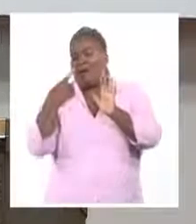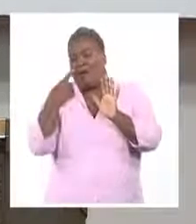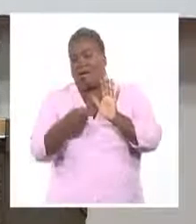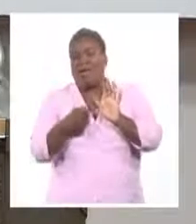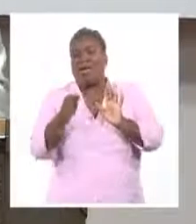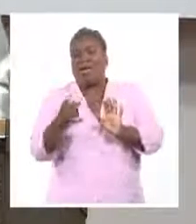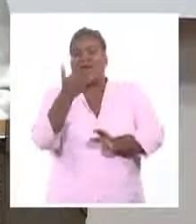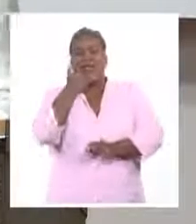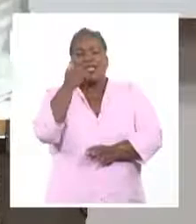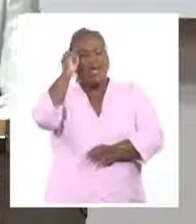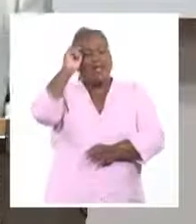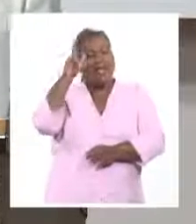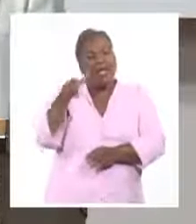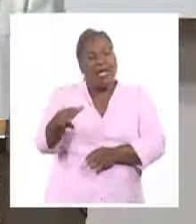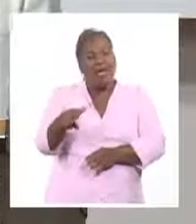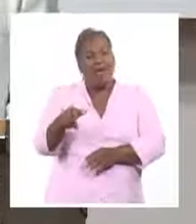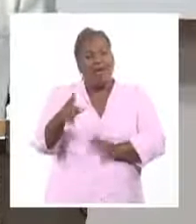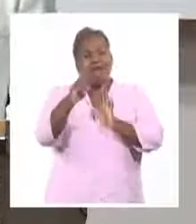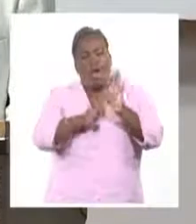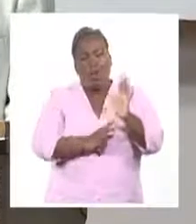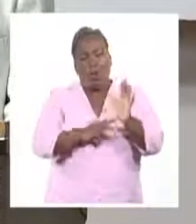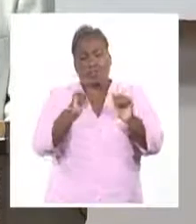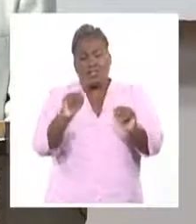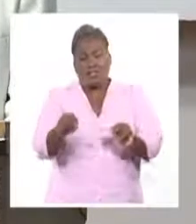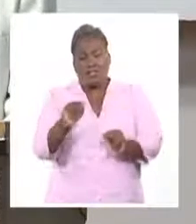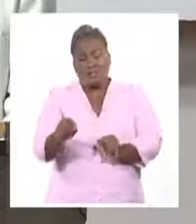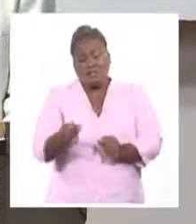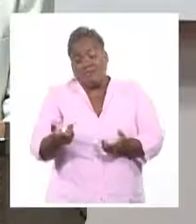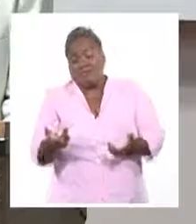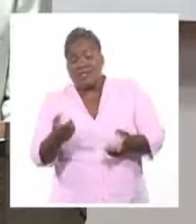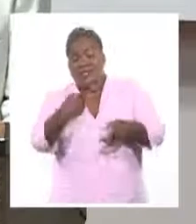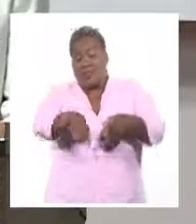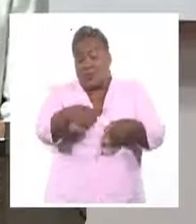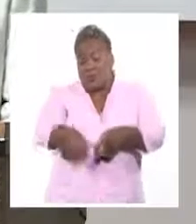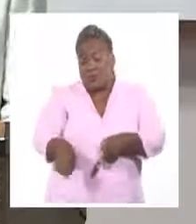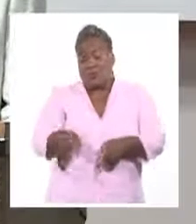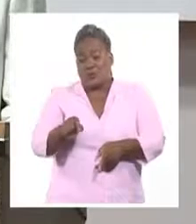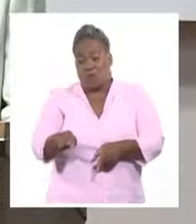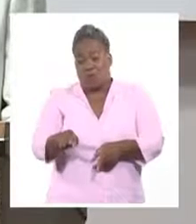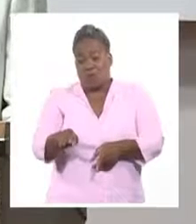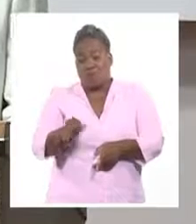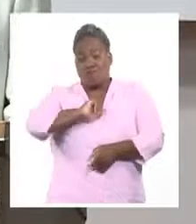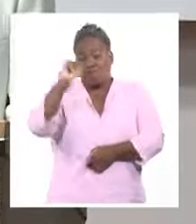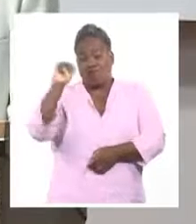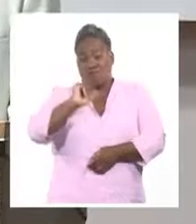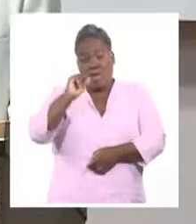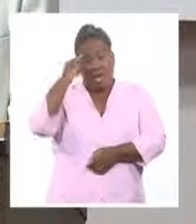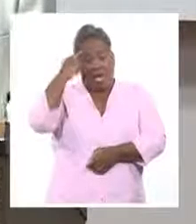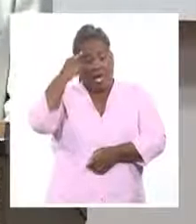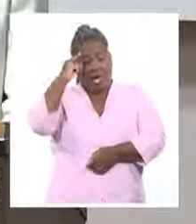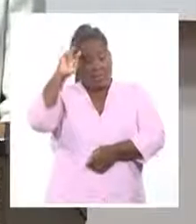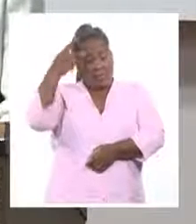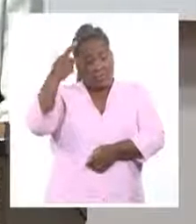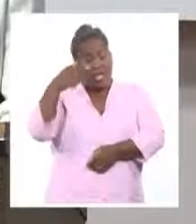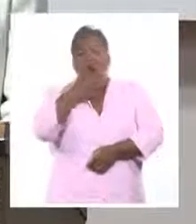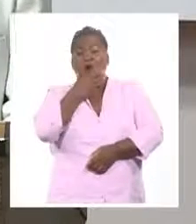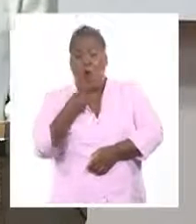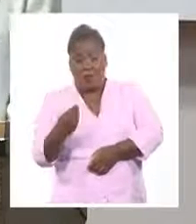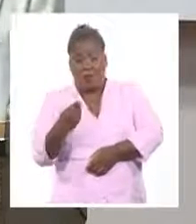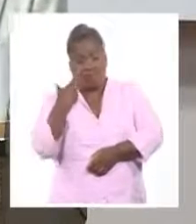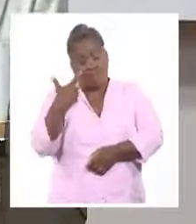valores y modos de ser. Frente a ese descomunal despliegue de recursos, en función de ganar las mentes y corazones de los jóvenes en